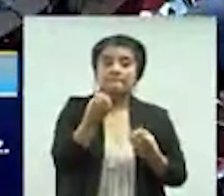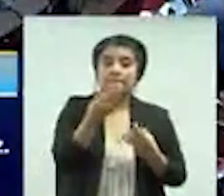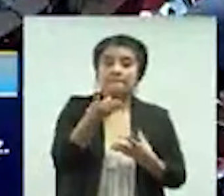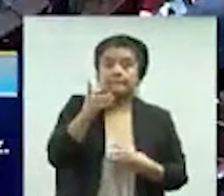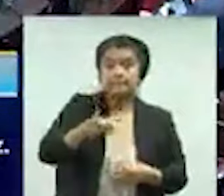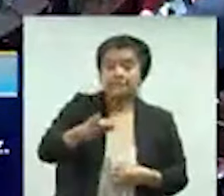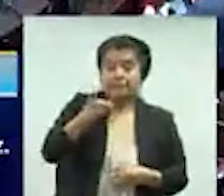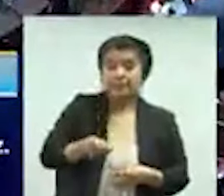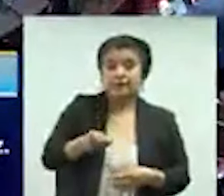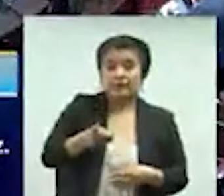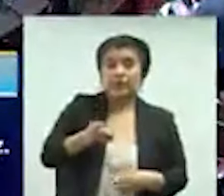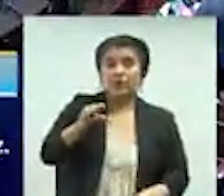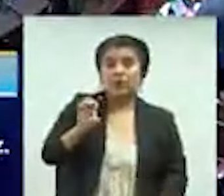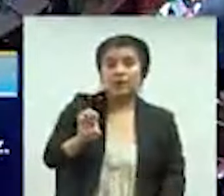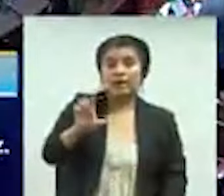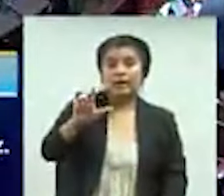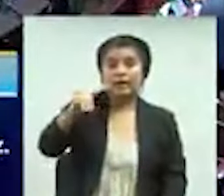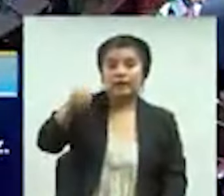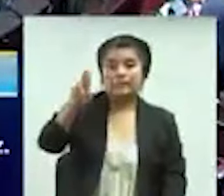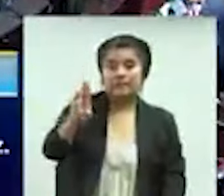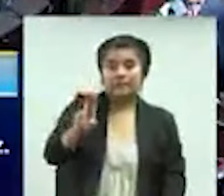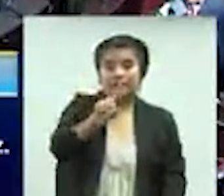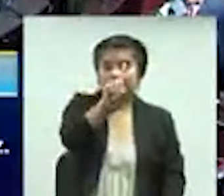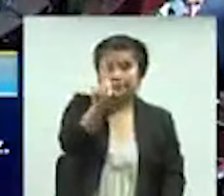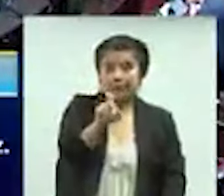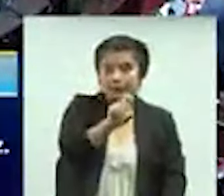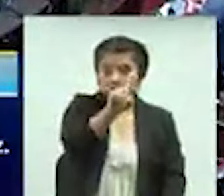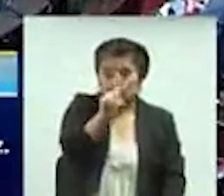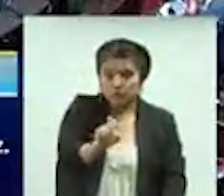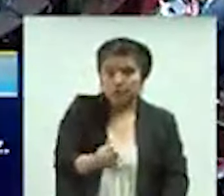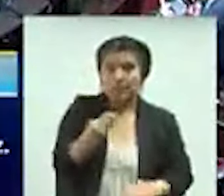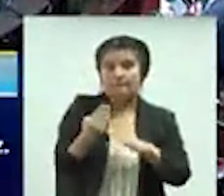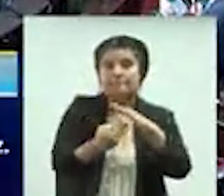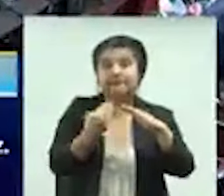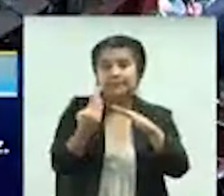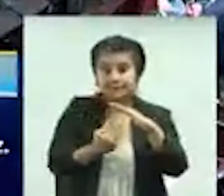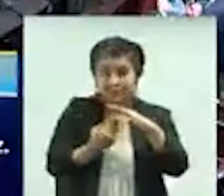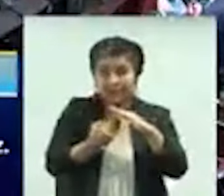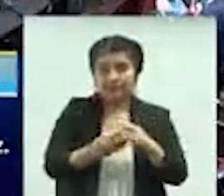Elmer Palencia para formular la siguiente pregunta básica.